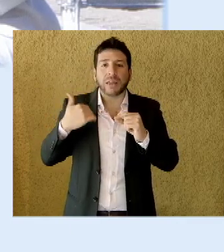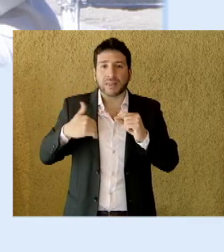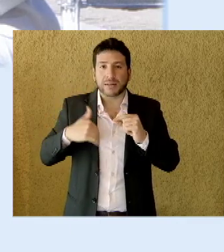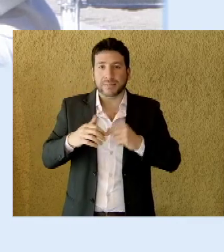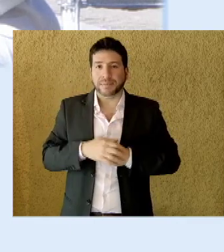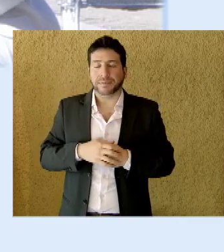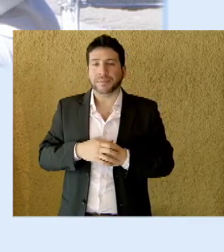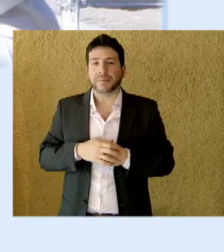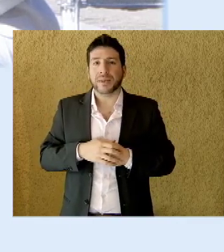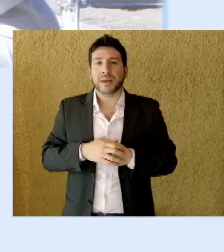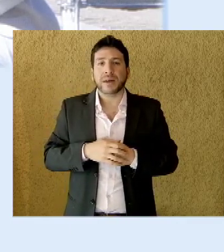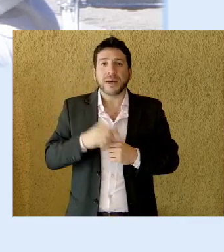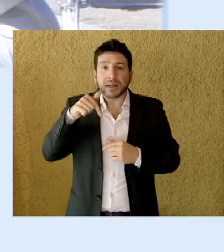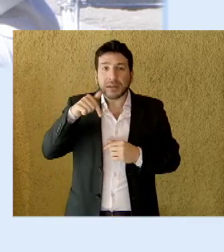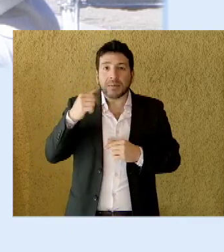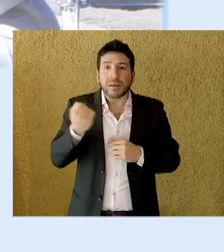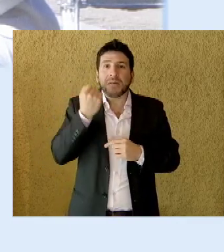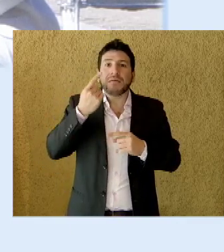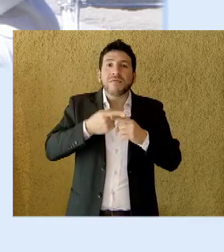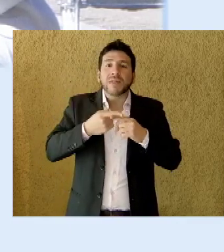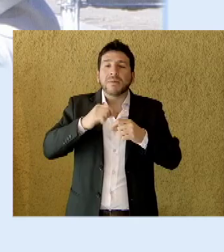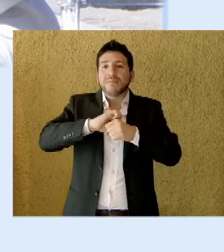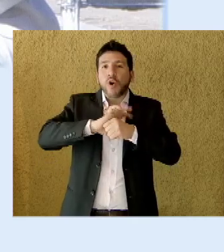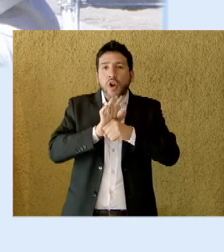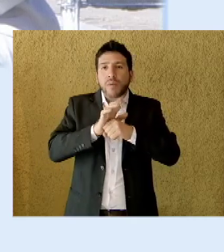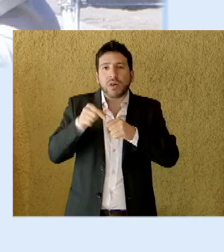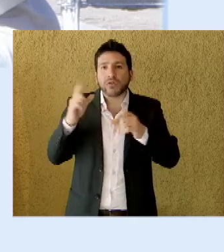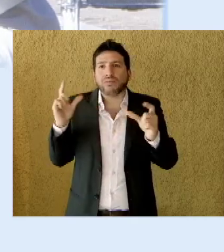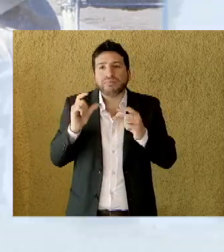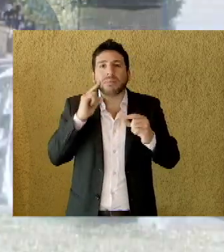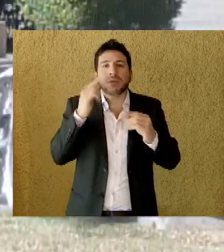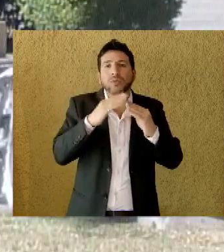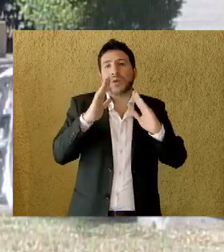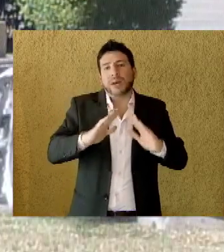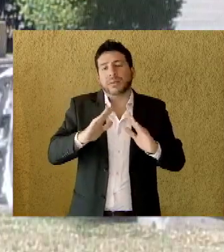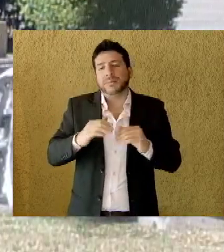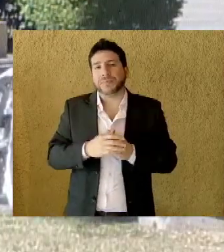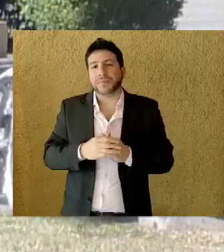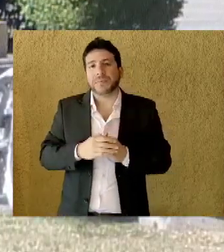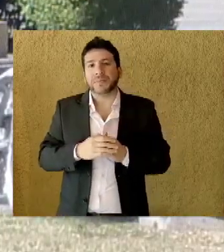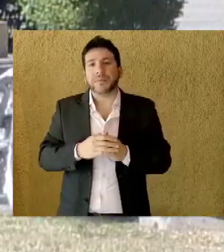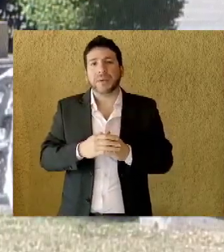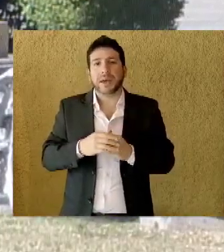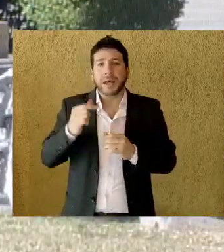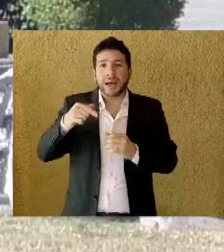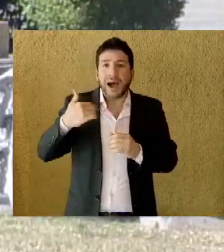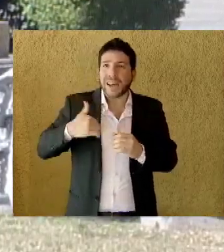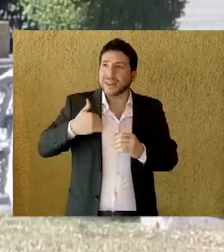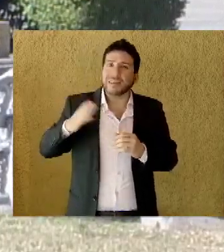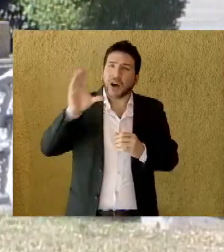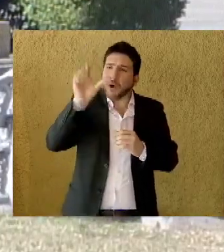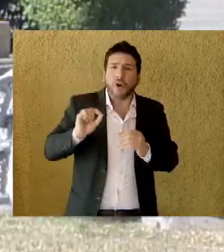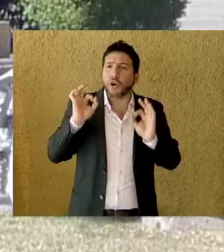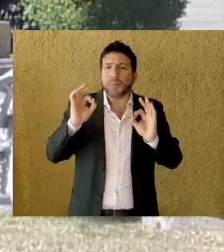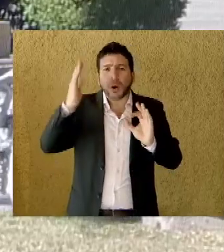muy particular en torno a esta pandemia de coronavirus, Anita. Bueno, sin lugar a dudas, una costumbre muy linda que tenemos en toda la Argentina, y nosotros vamos a